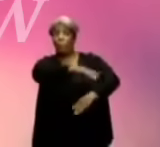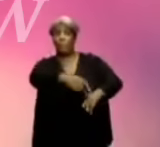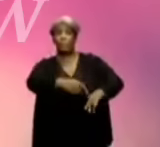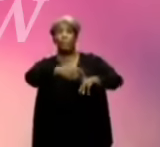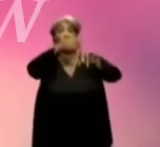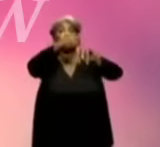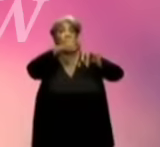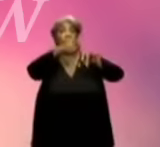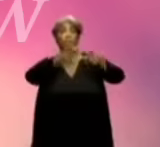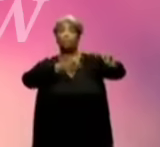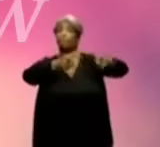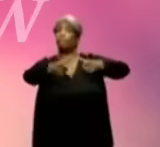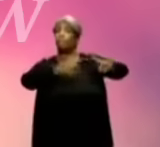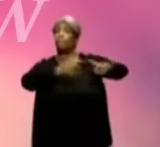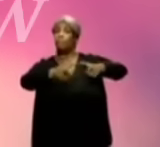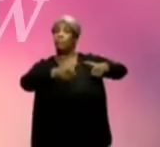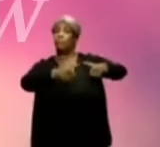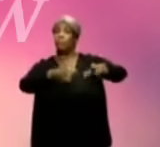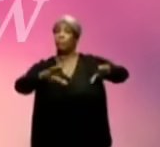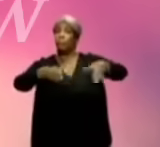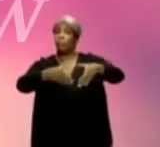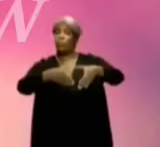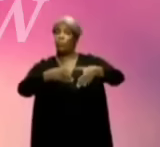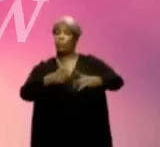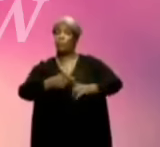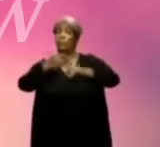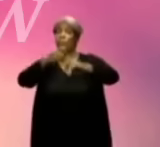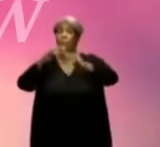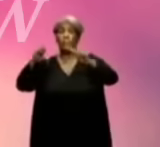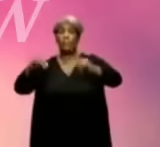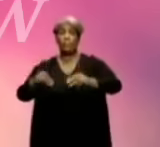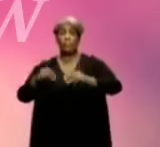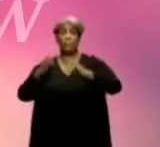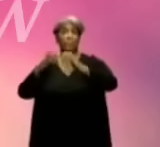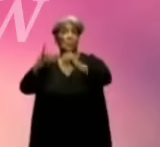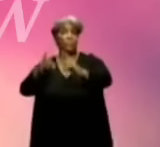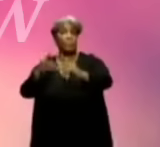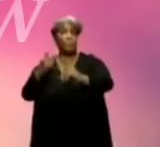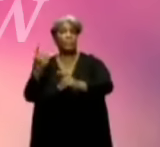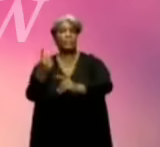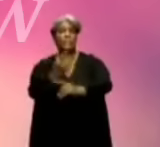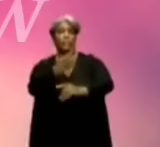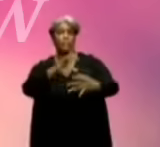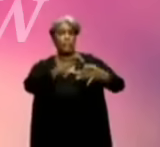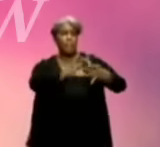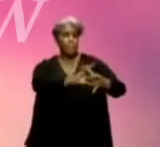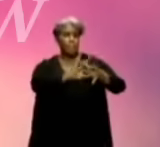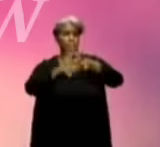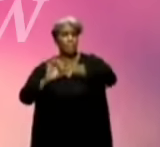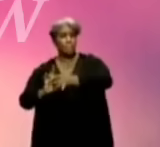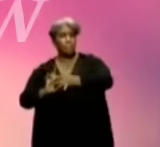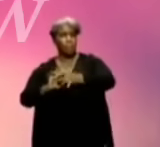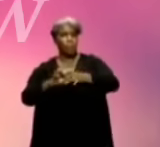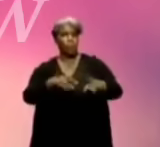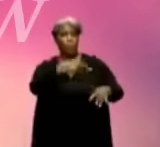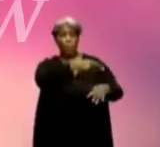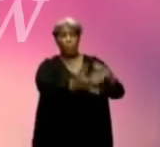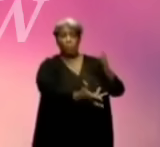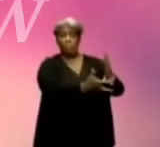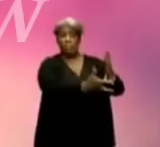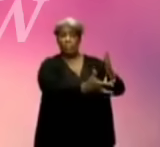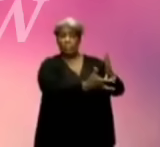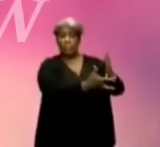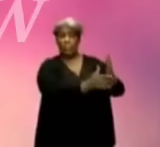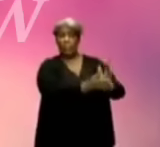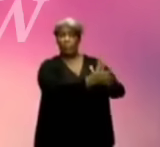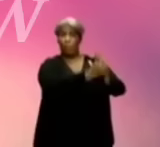la unidad especializada del Ministerio de Educación, pero siempre en colaboración también con los técnicos del CAI, un centro que